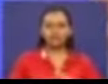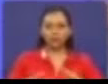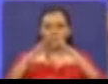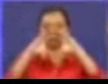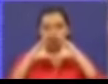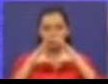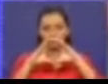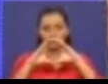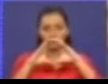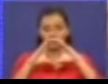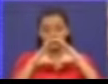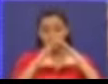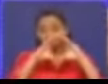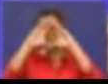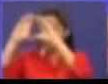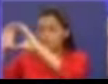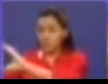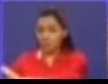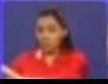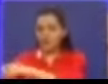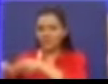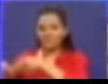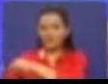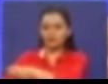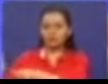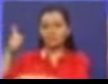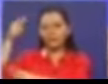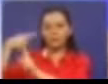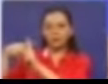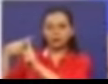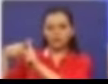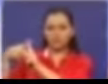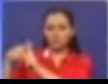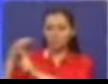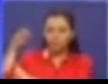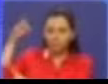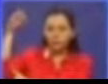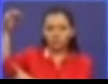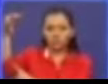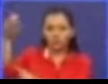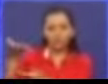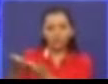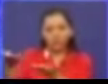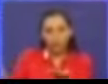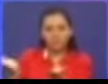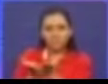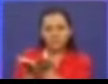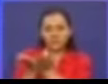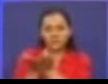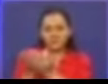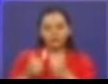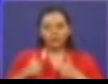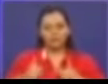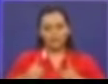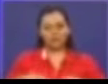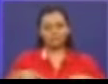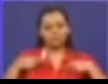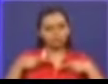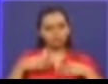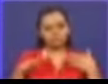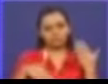es inversión. Y la inversión es muy buena porque genera bienes y servicios, genera mucho más bienestar. Por